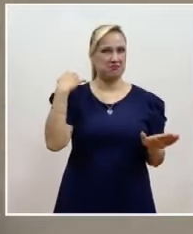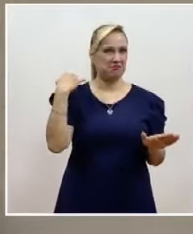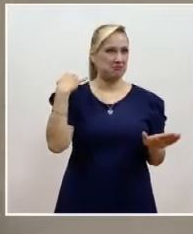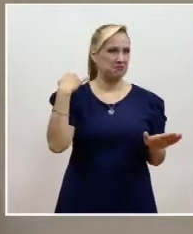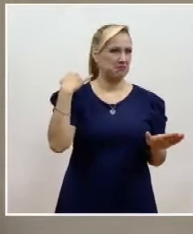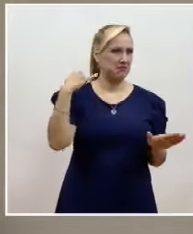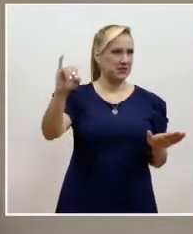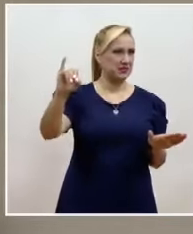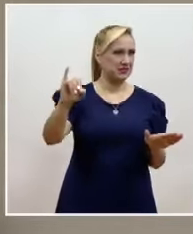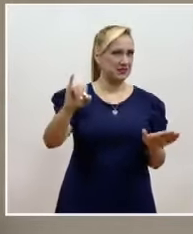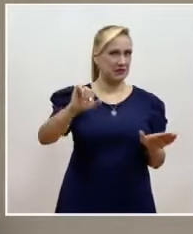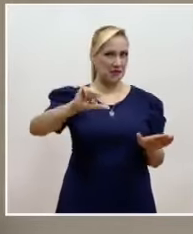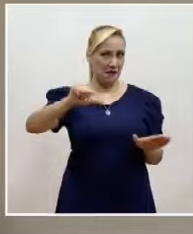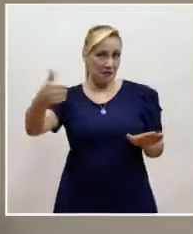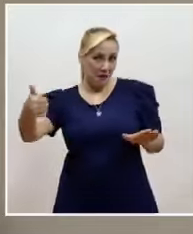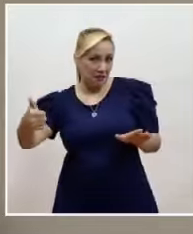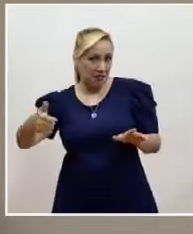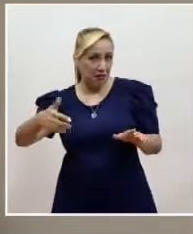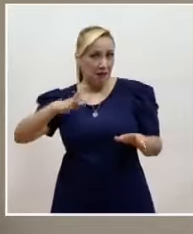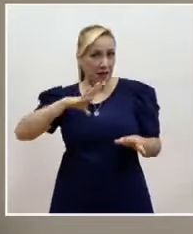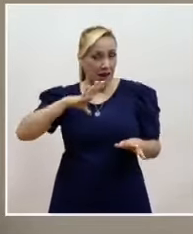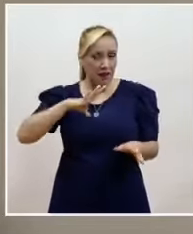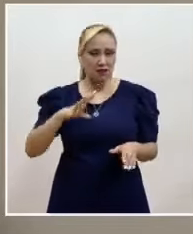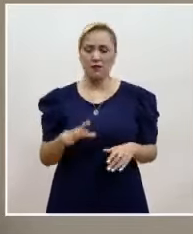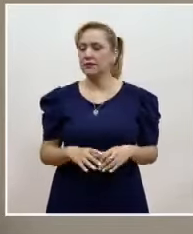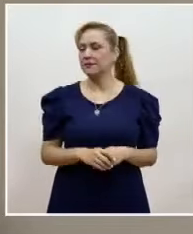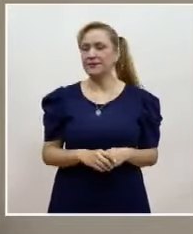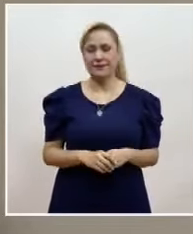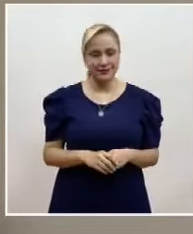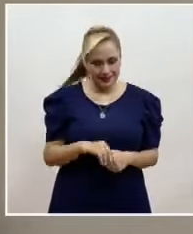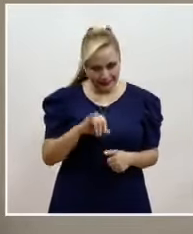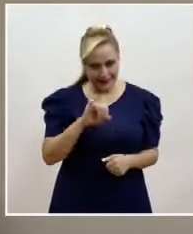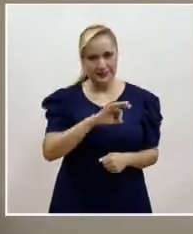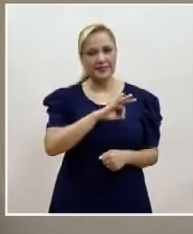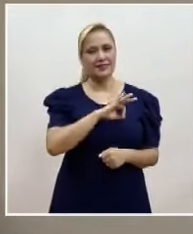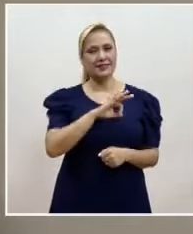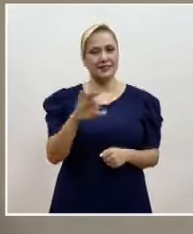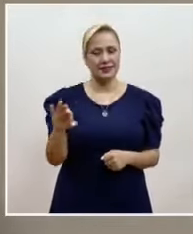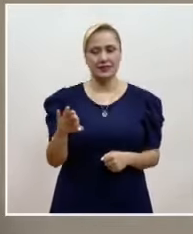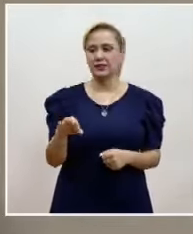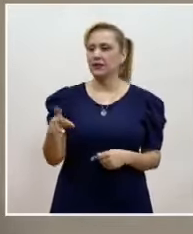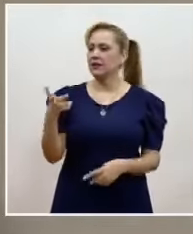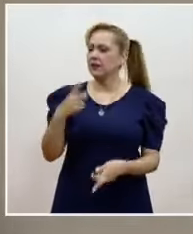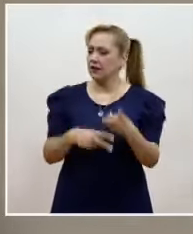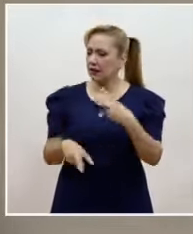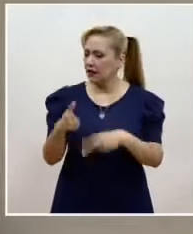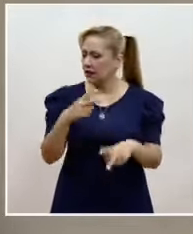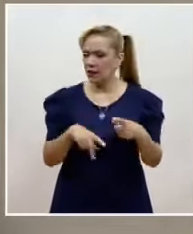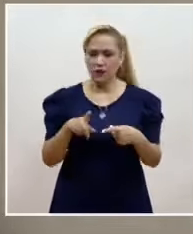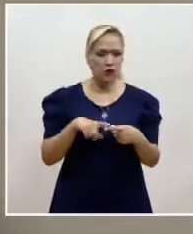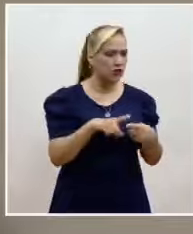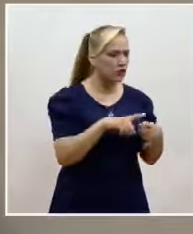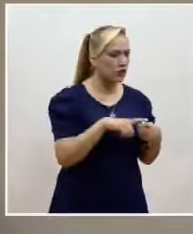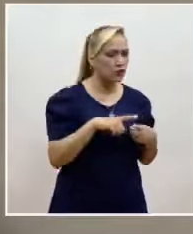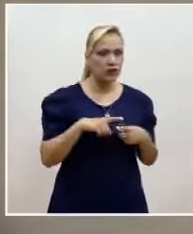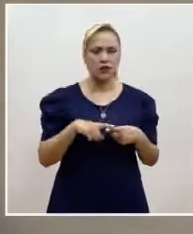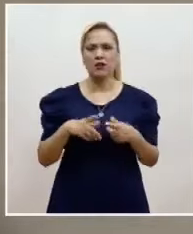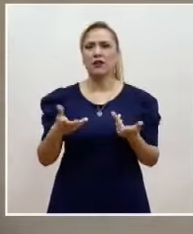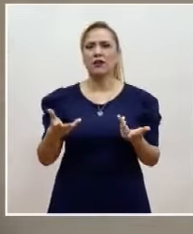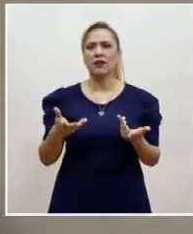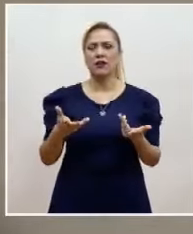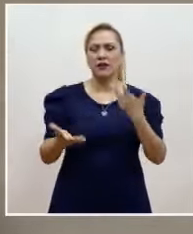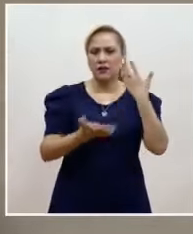de cuentas, pues sí es así, ¿no? Es, ok, ¿de dónde surgen al menos todos los laboratorios de Legal Tech y todo